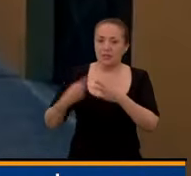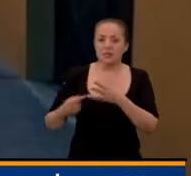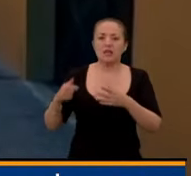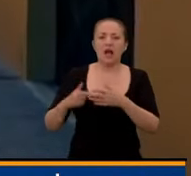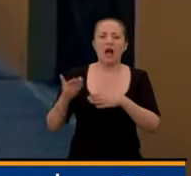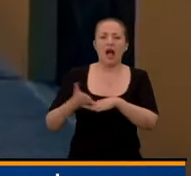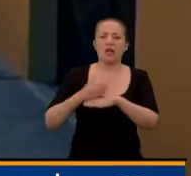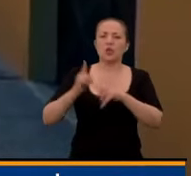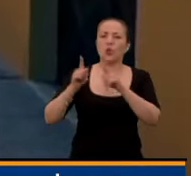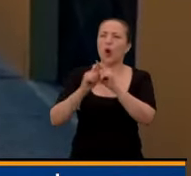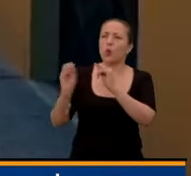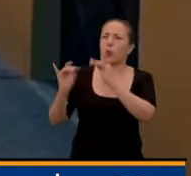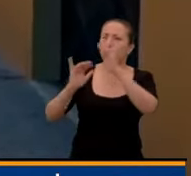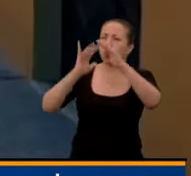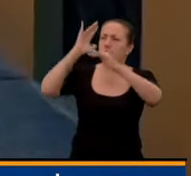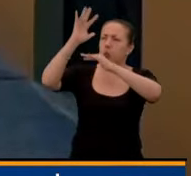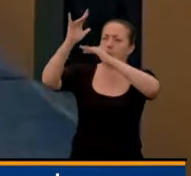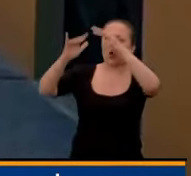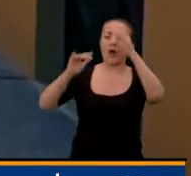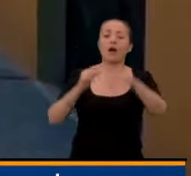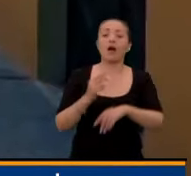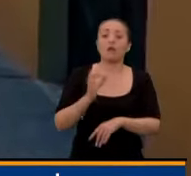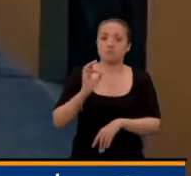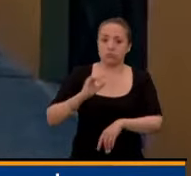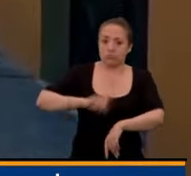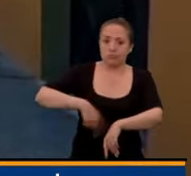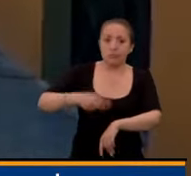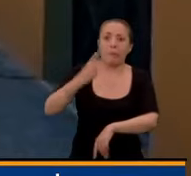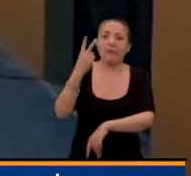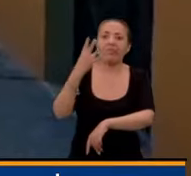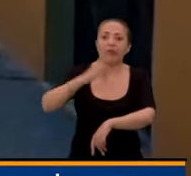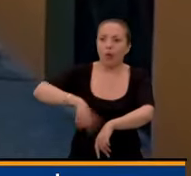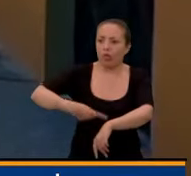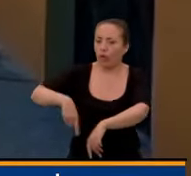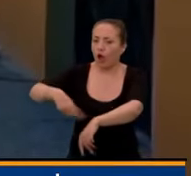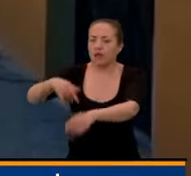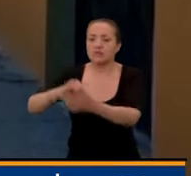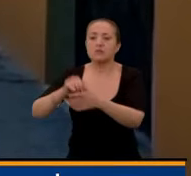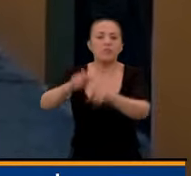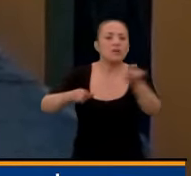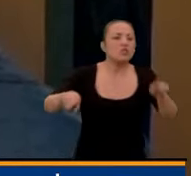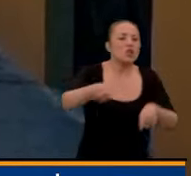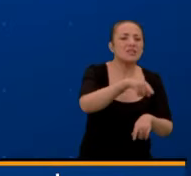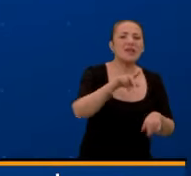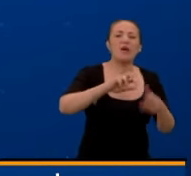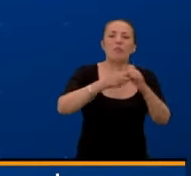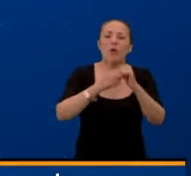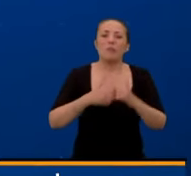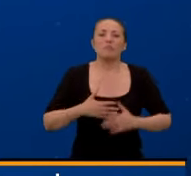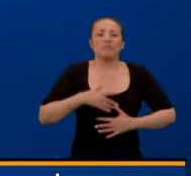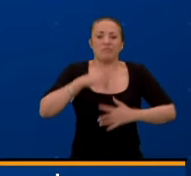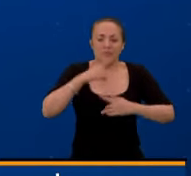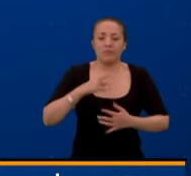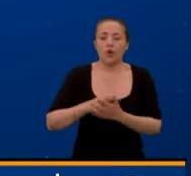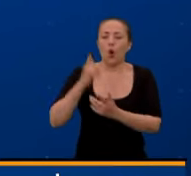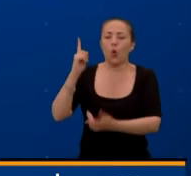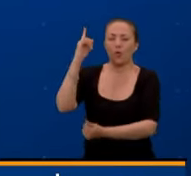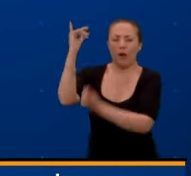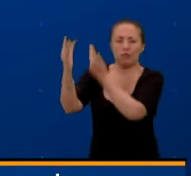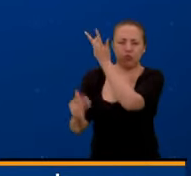humo las 24 horas. Han habido problemas con personas que tienen problemas respiratorios. Los incendios